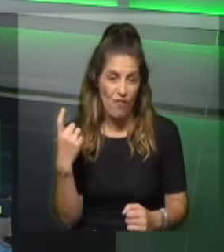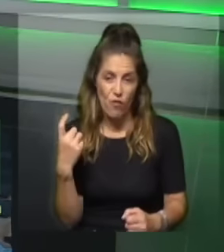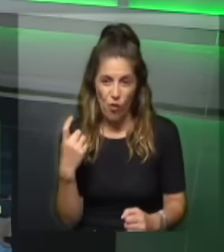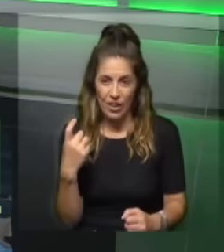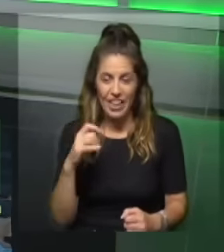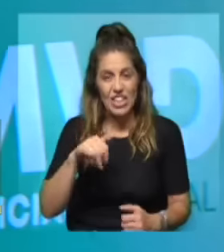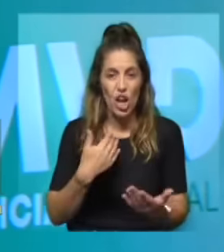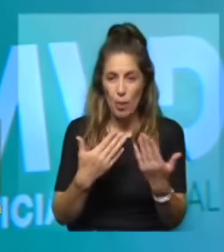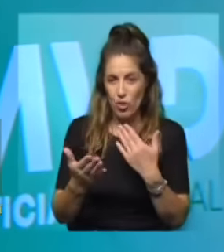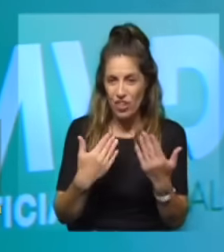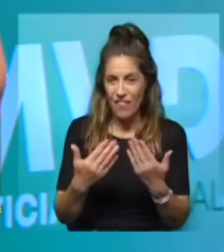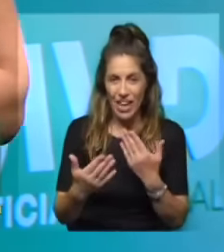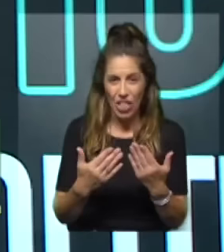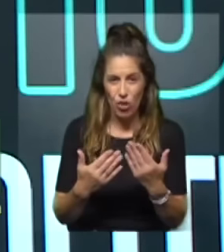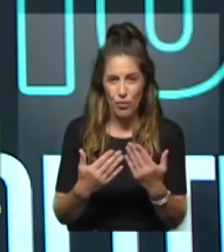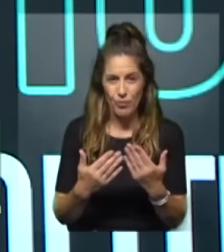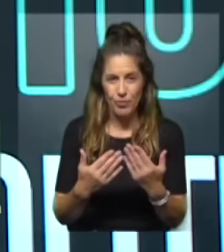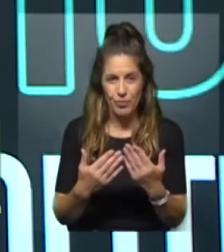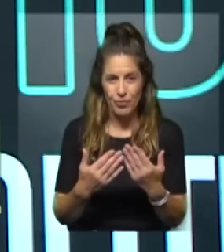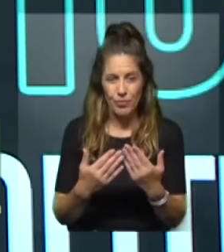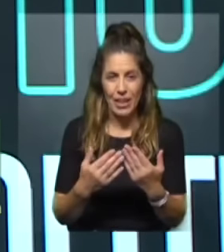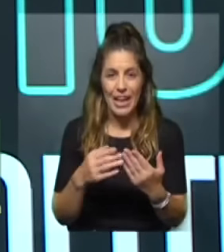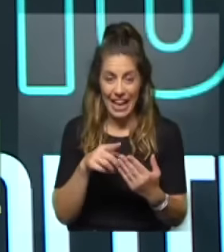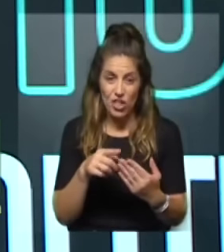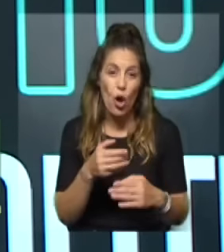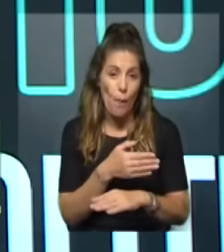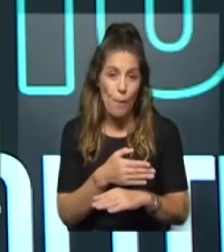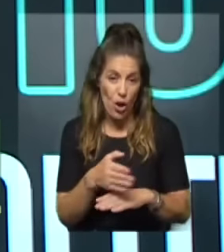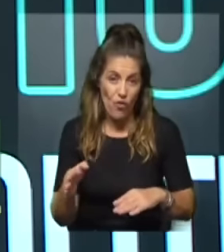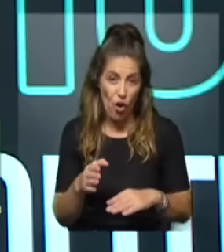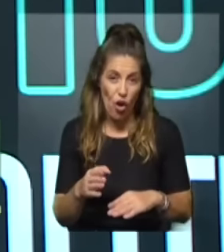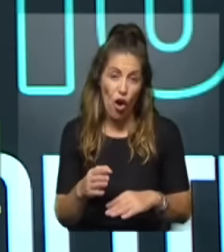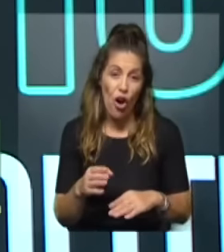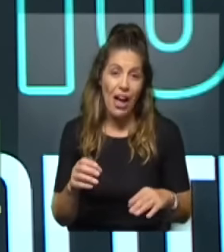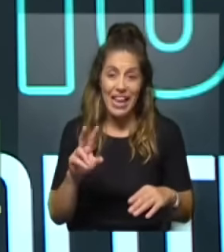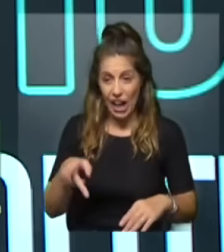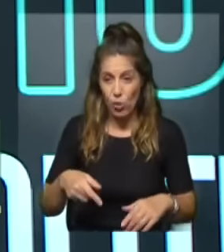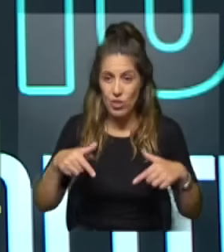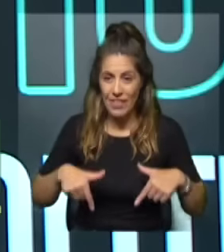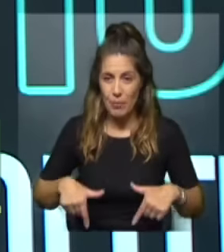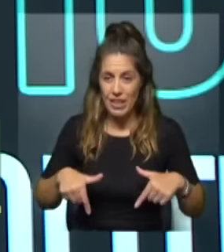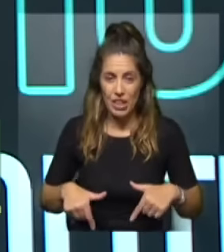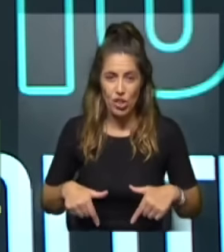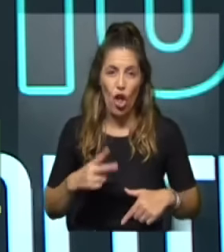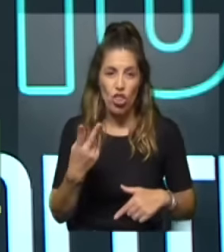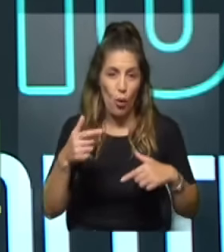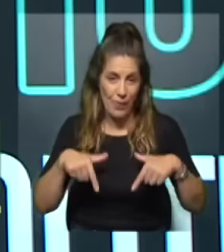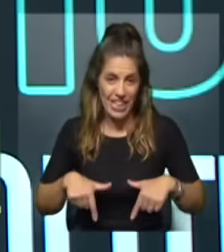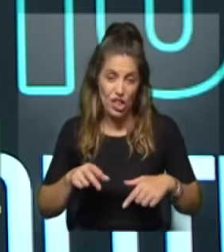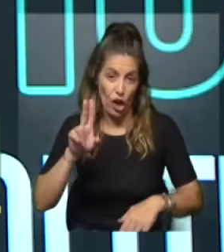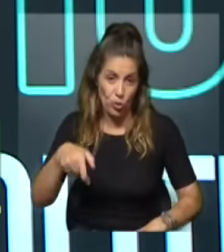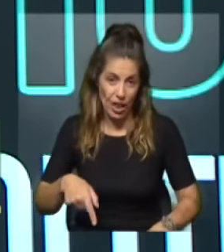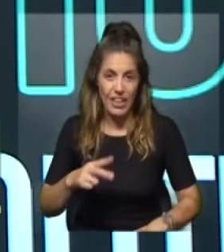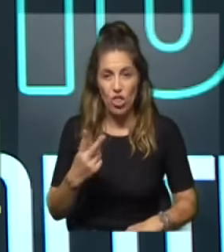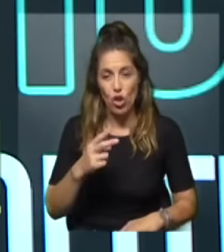varios dominó en el gabinete Bueno sí sin dudas ha hay dos dos ministros renunciantes dos subsecretarios asociamos